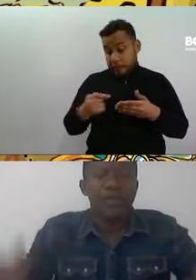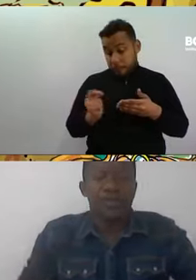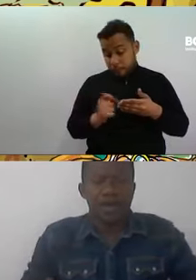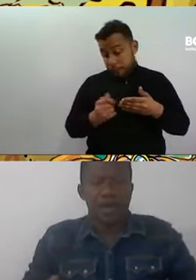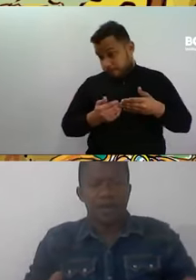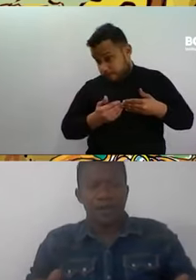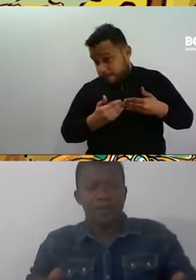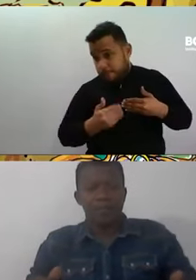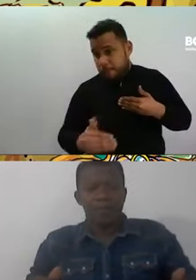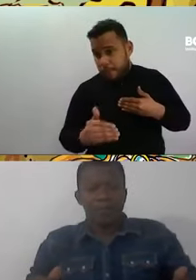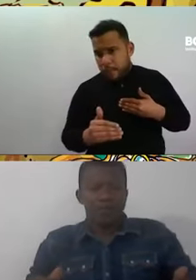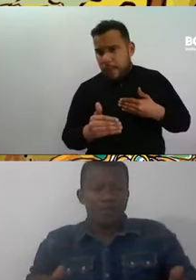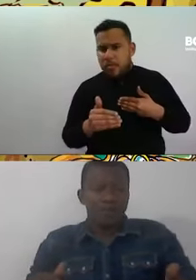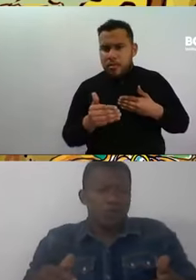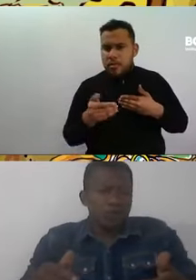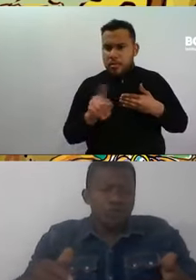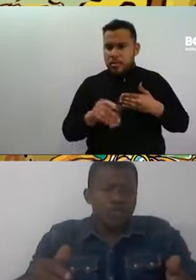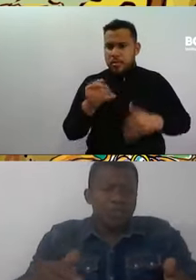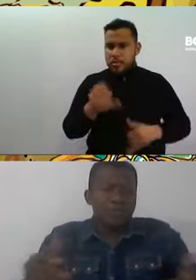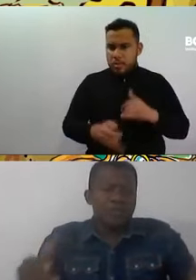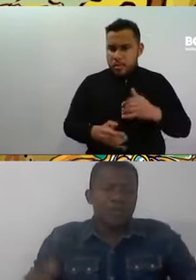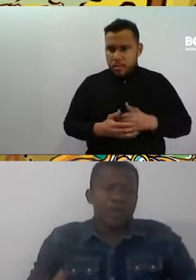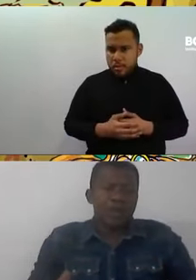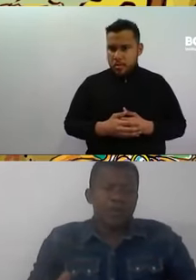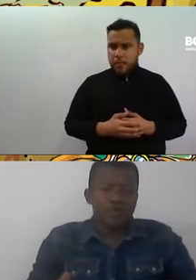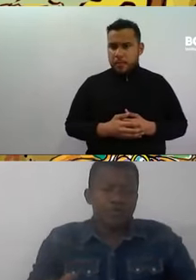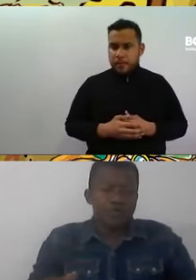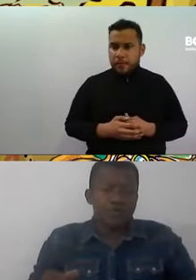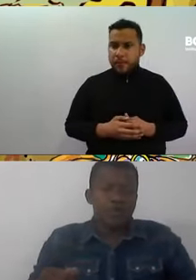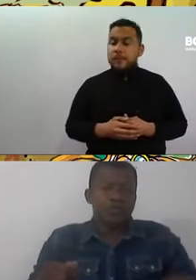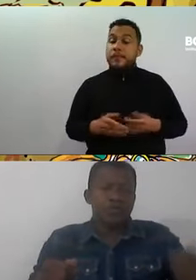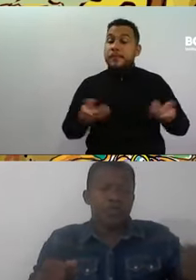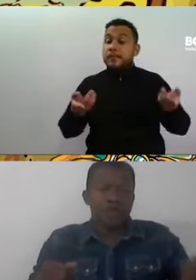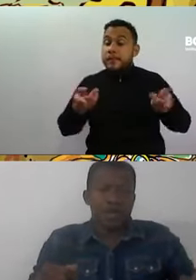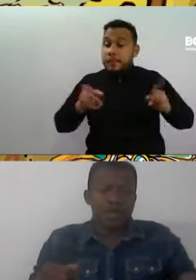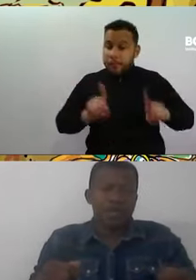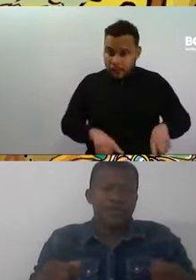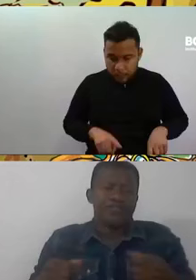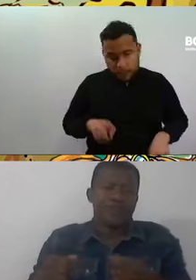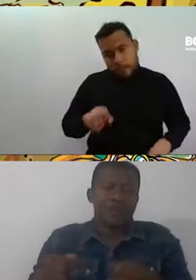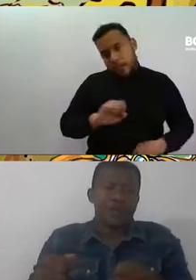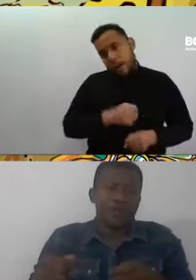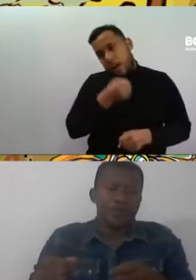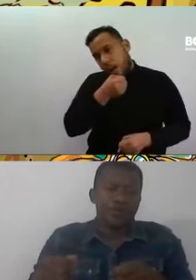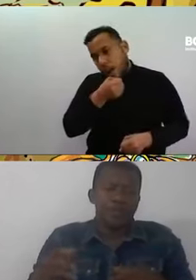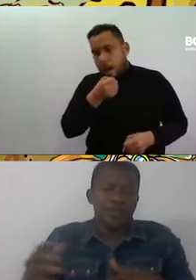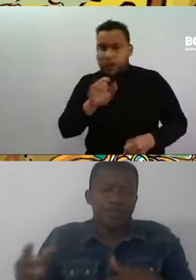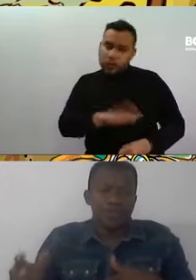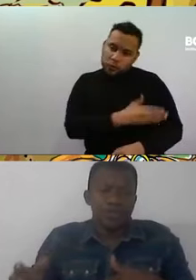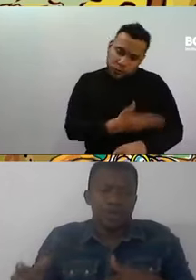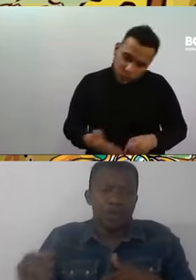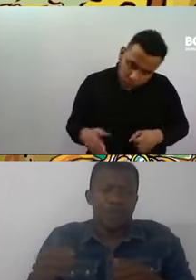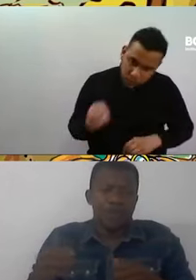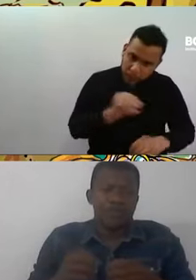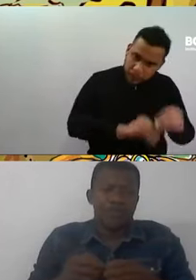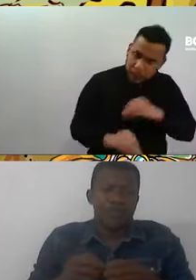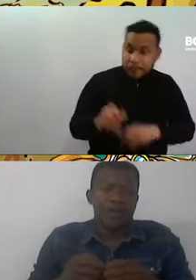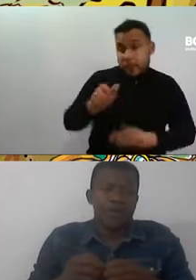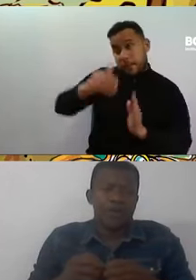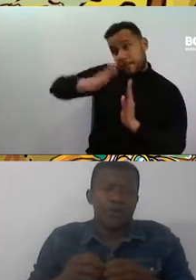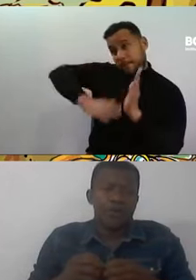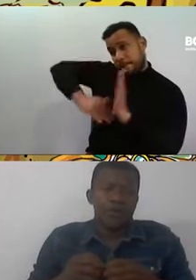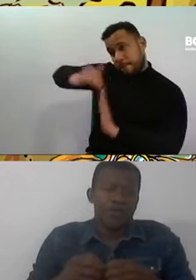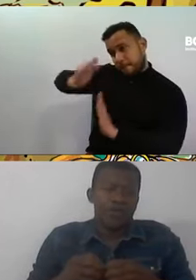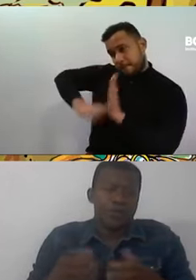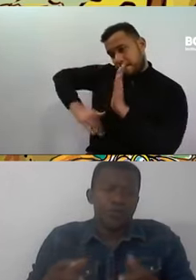pero también de llegada. Y conozco también trabajos musicales, trabajos de pintores,